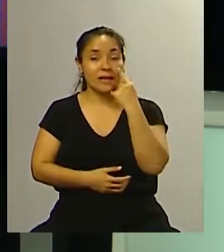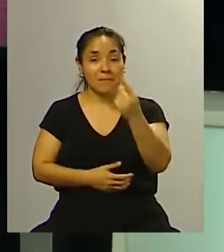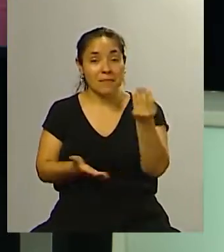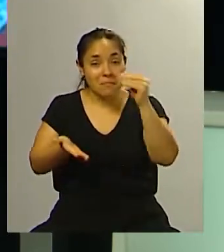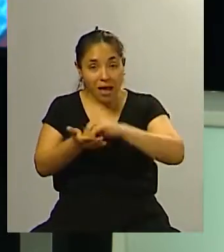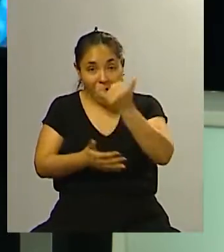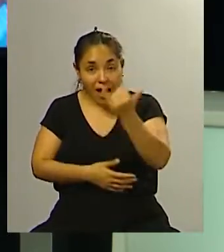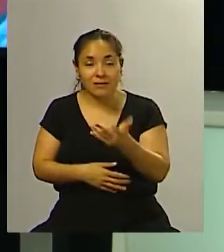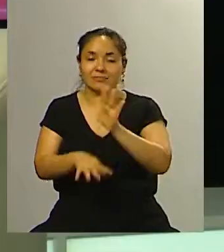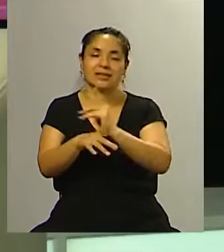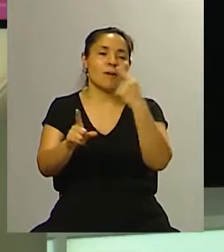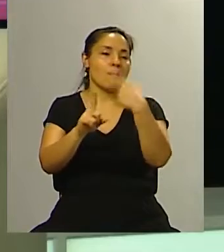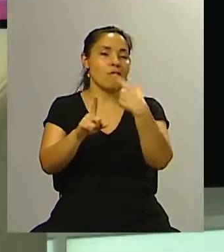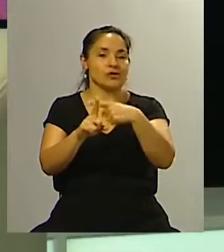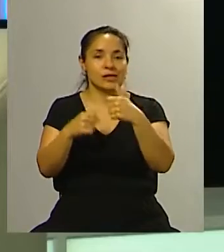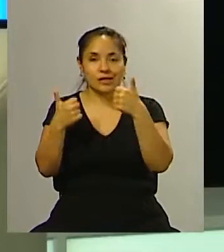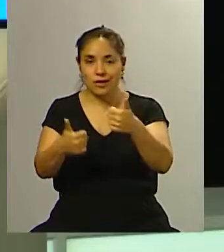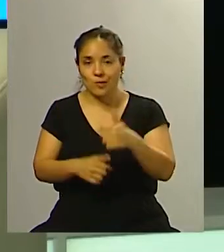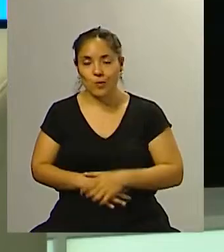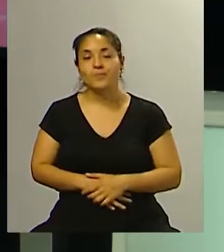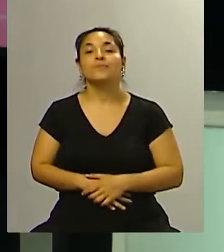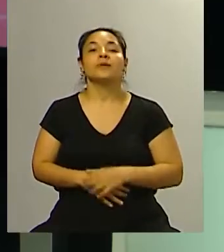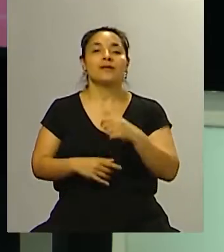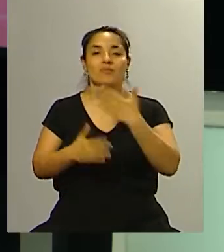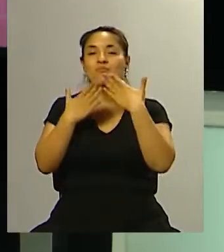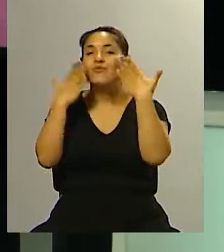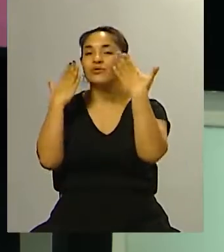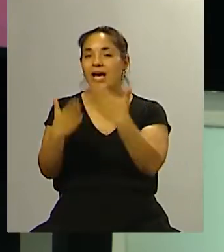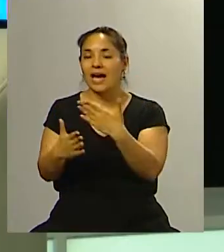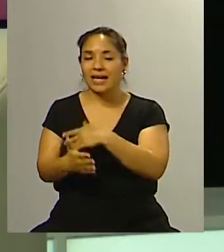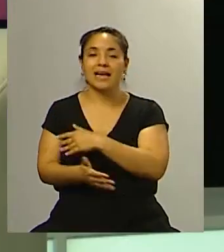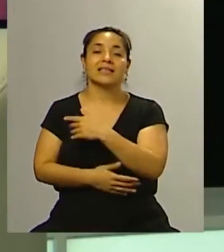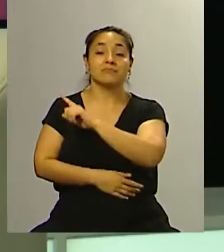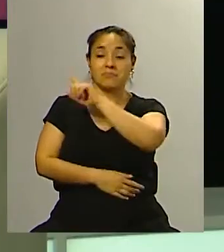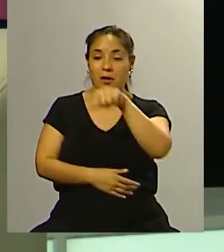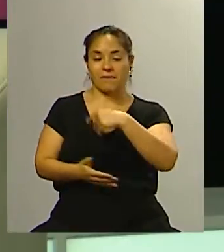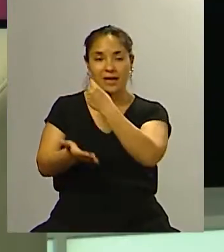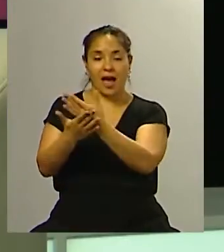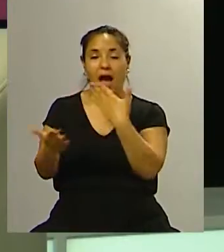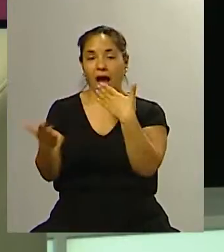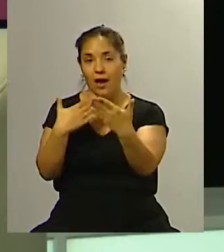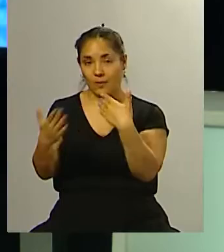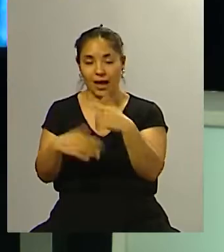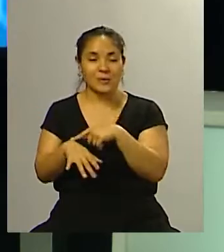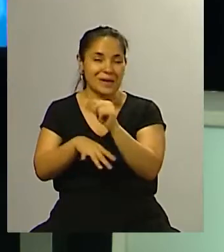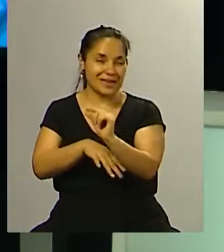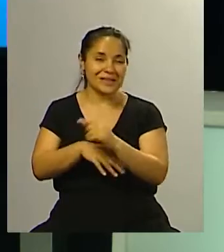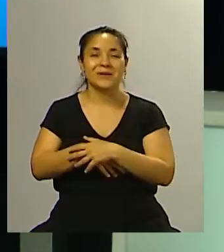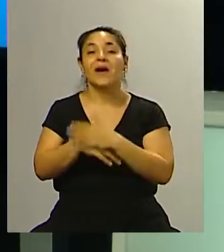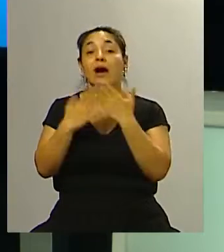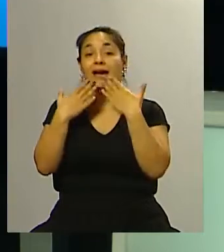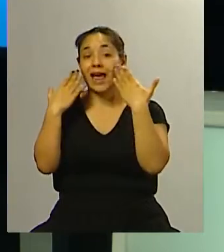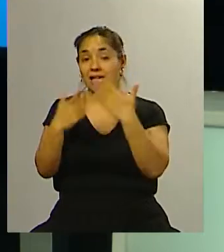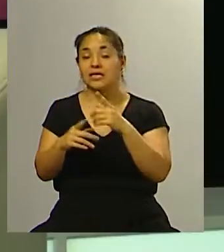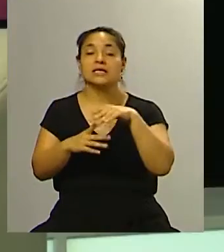ese buen resultado, ¿no? Exactamente. Que realmente es muy positivo. Romina, muchísimas gracias por haber venido a charlar con nosotros un ratito y seguramente nos